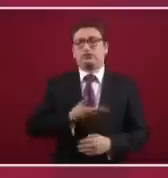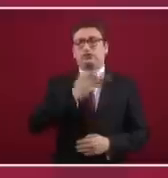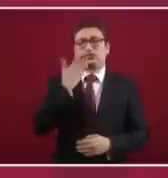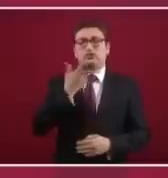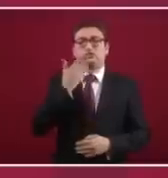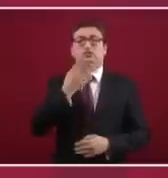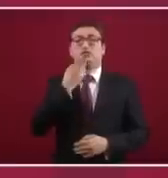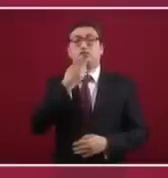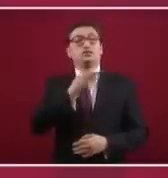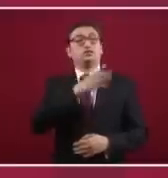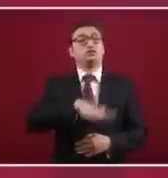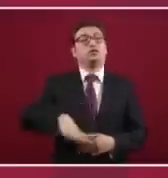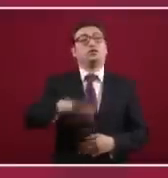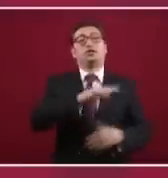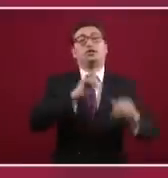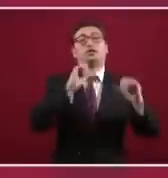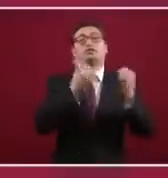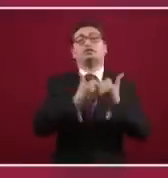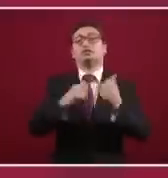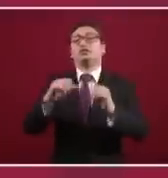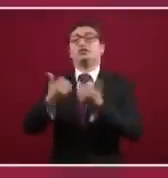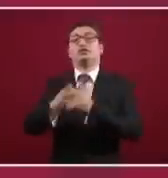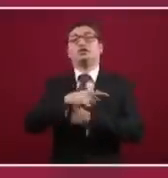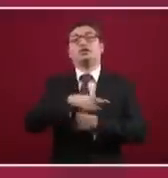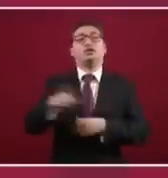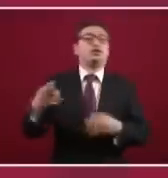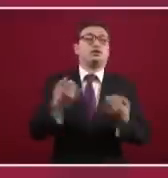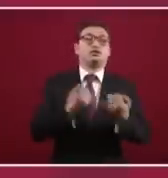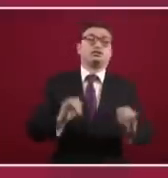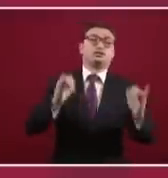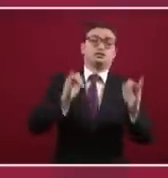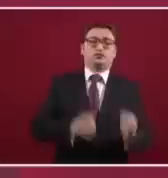sociedad civil, los independientes,